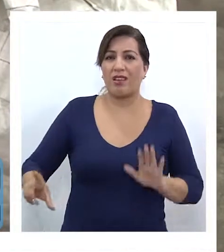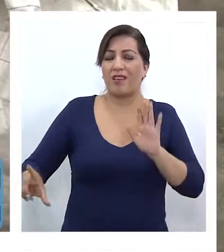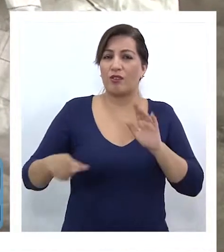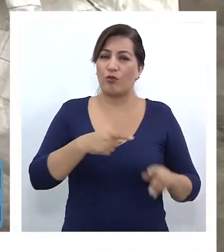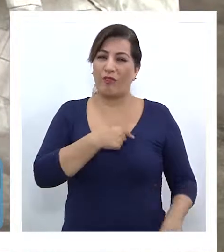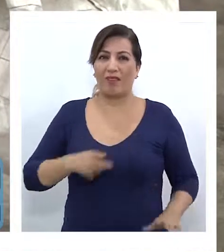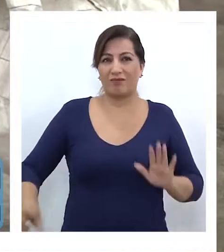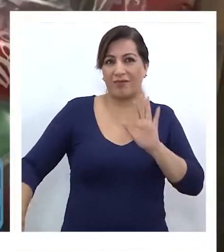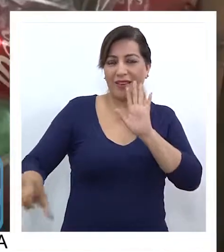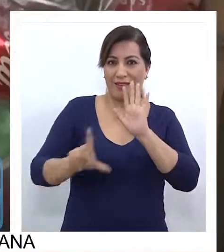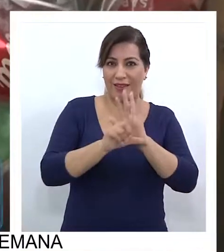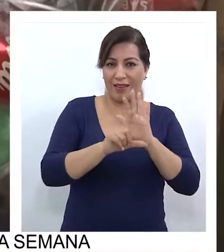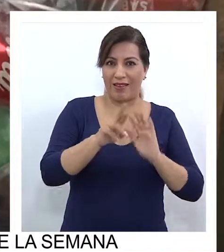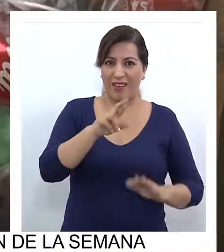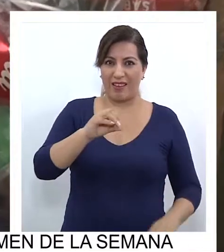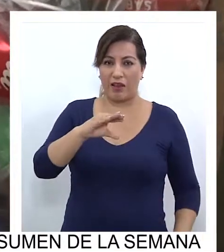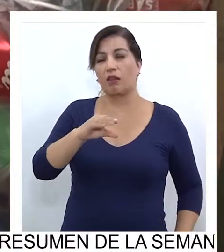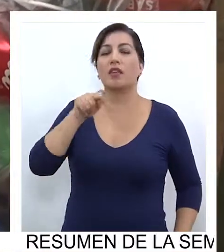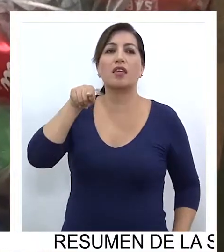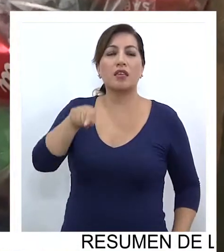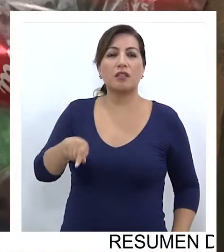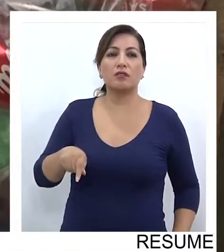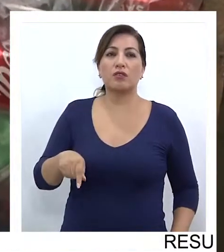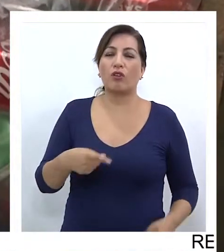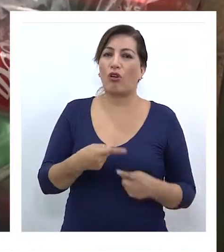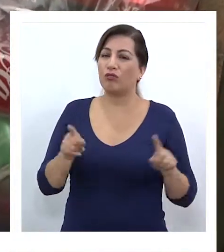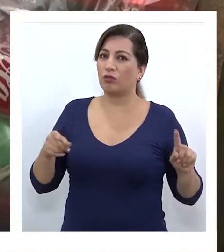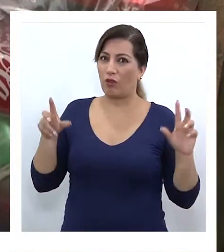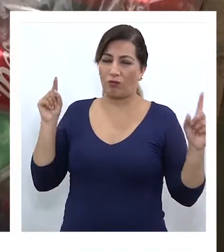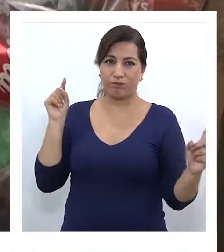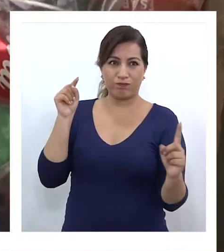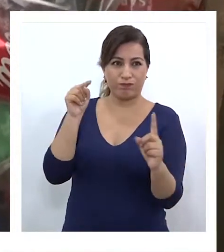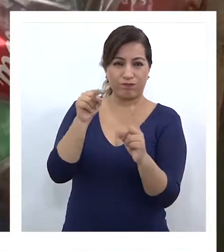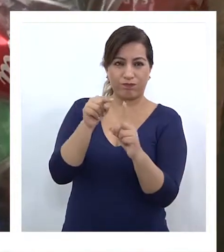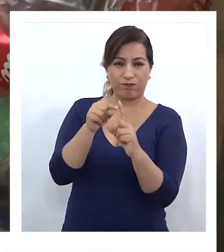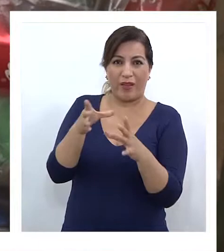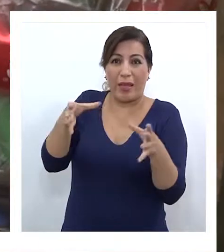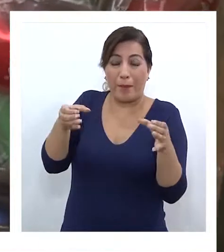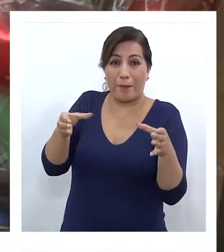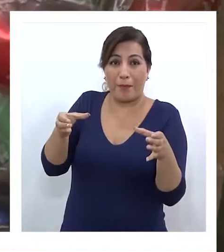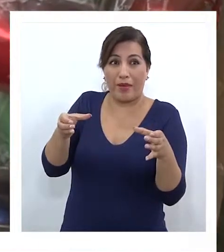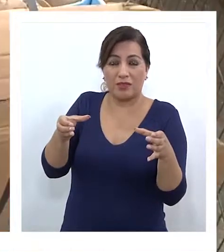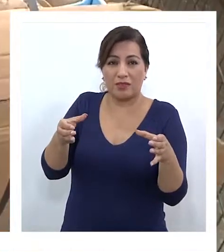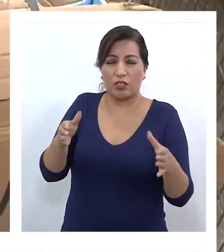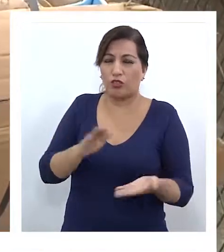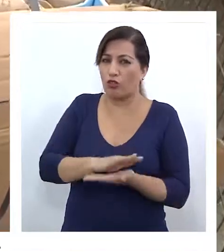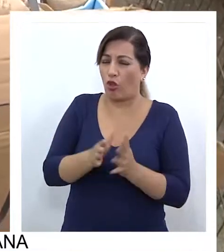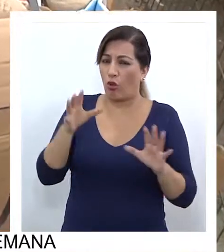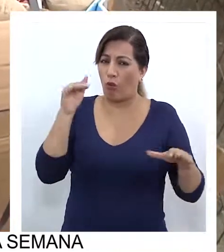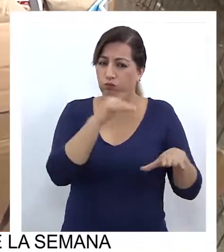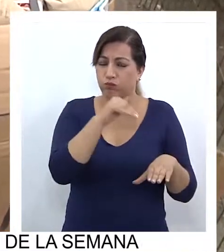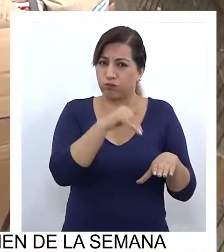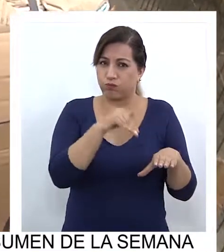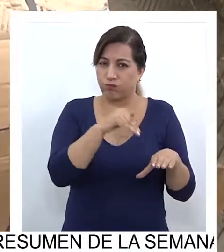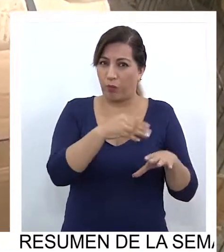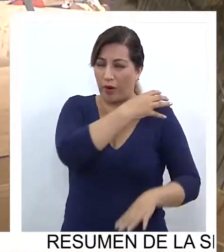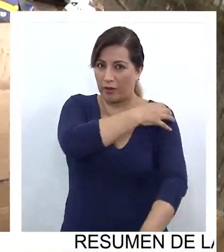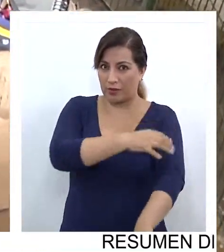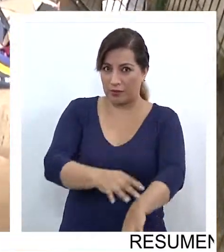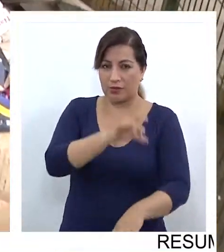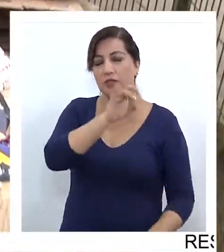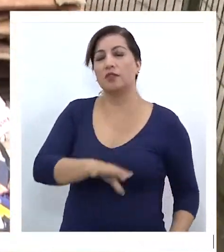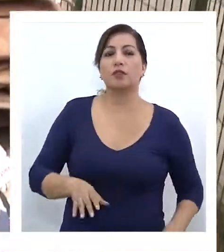REP. Esta se encargará, entre otras cosas, de las metas de recolección de envases y embalajes desechados en todo el país.